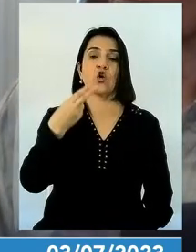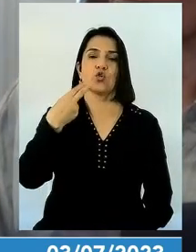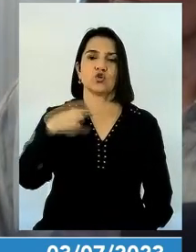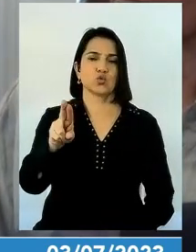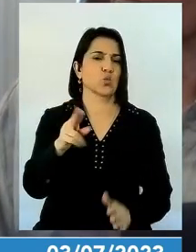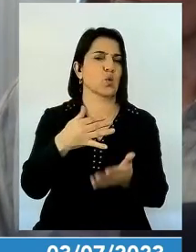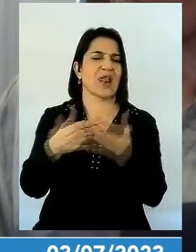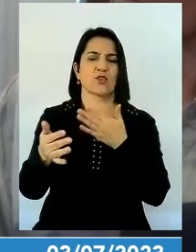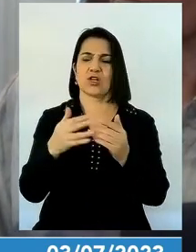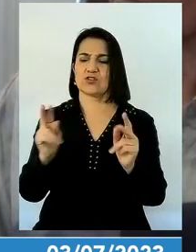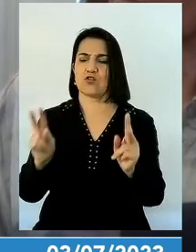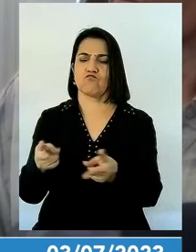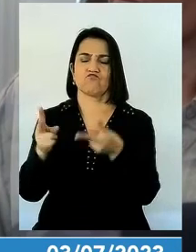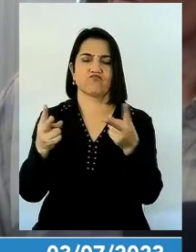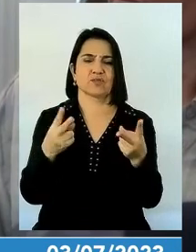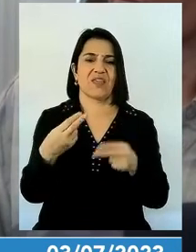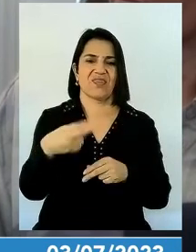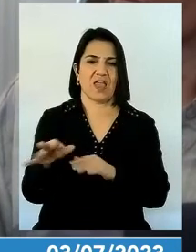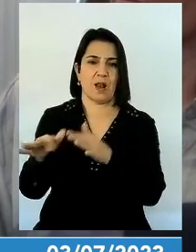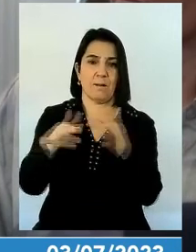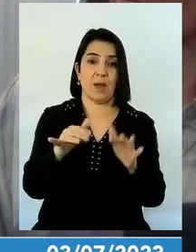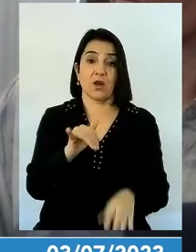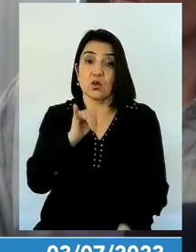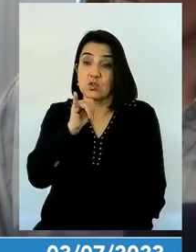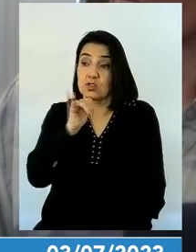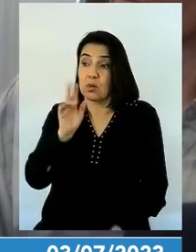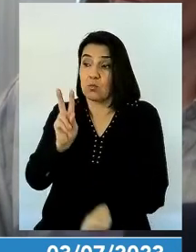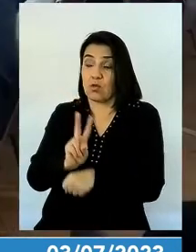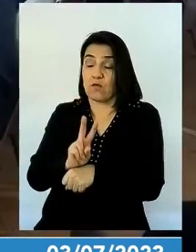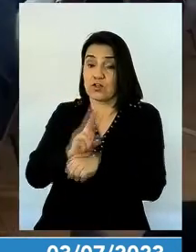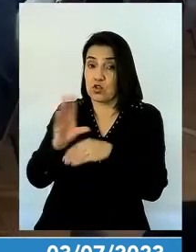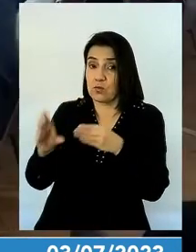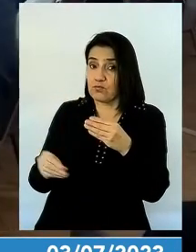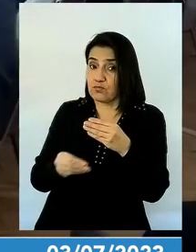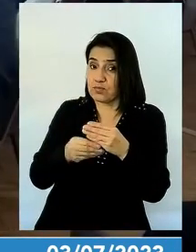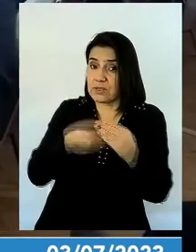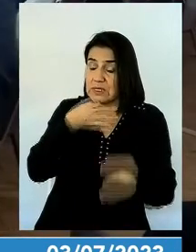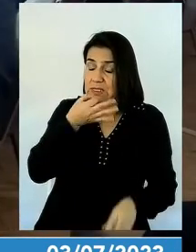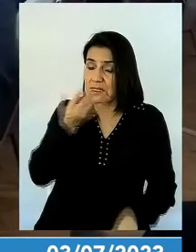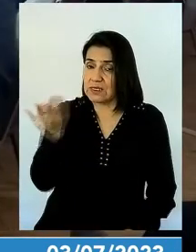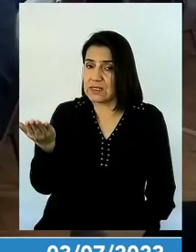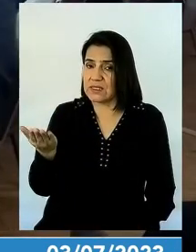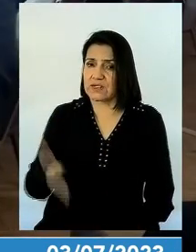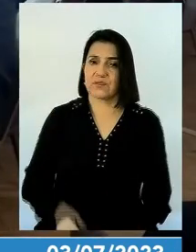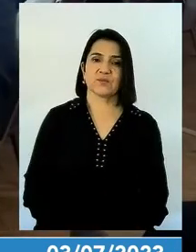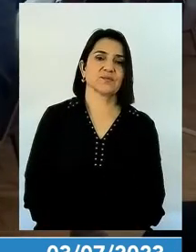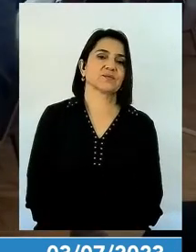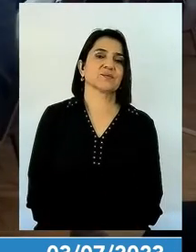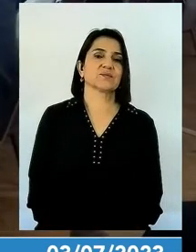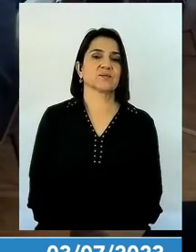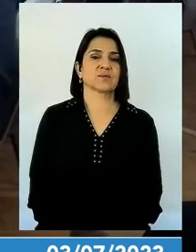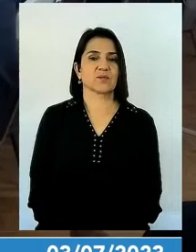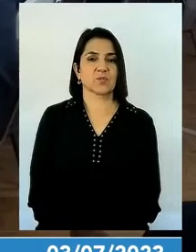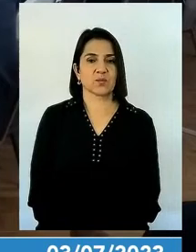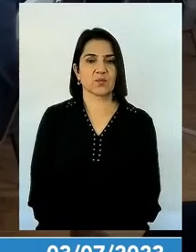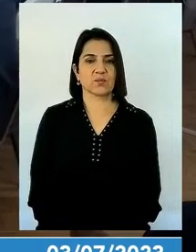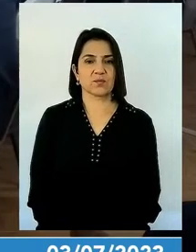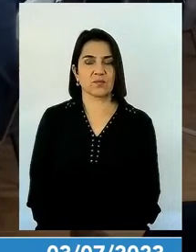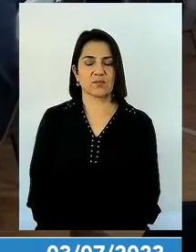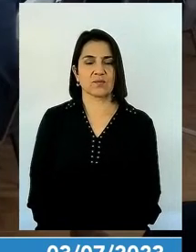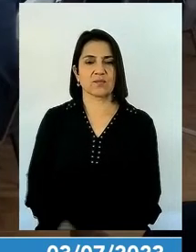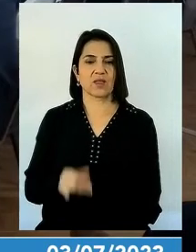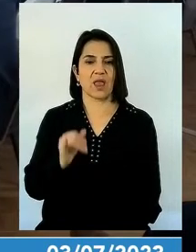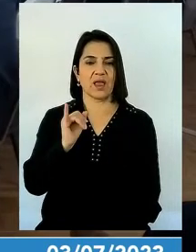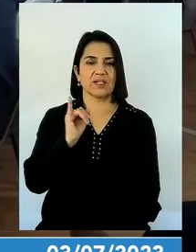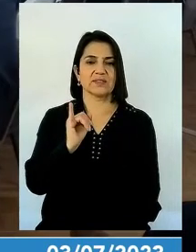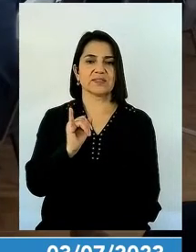profesor, si quiere agregar algo más. Sí, la palabra...